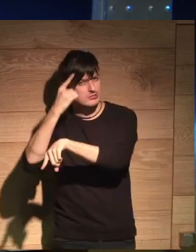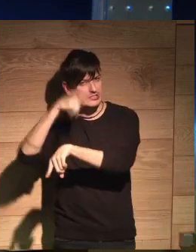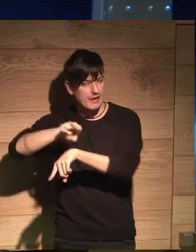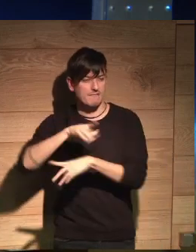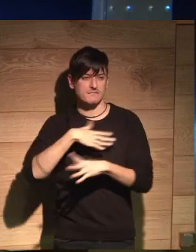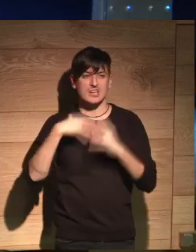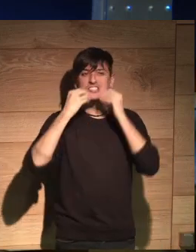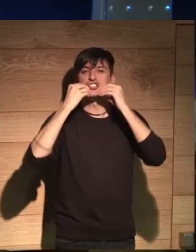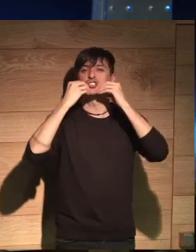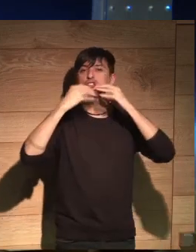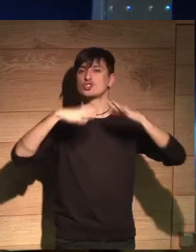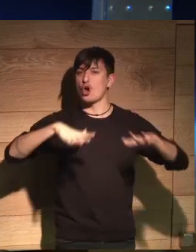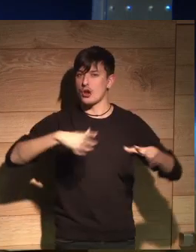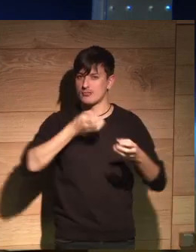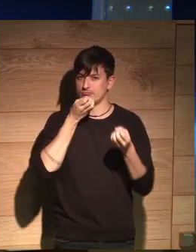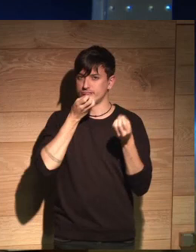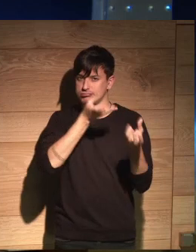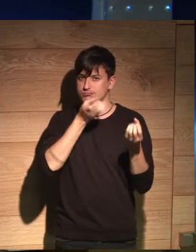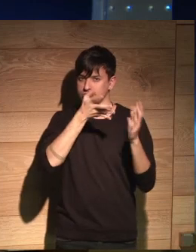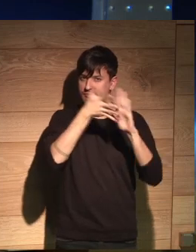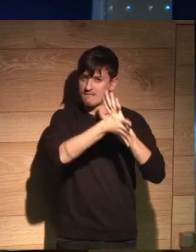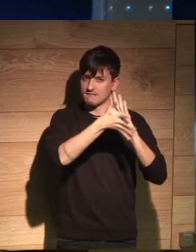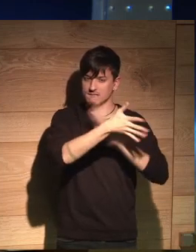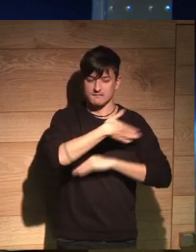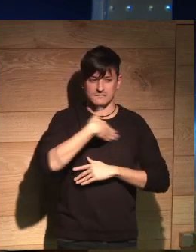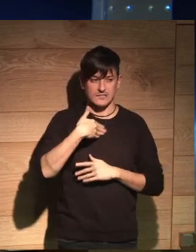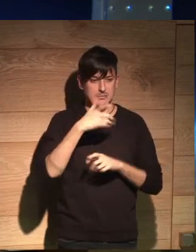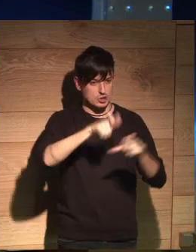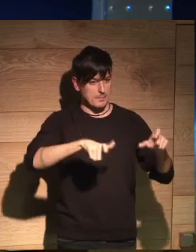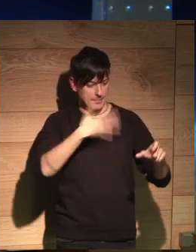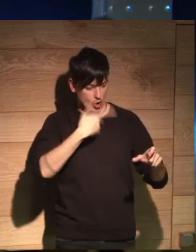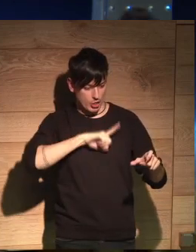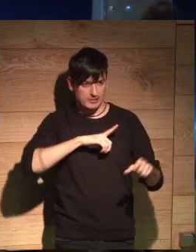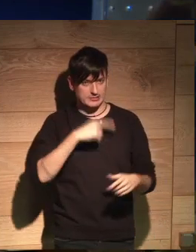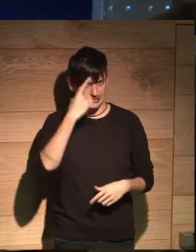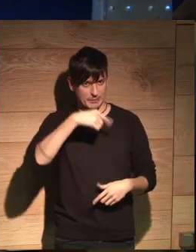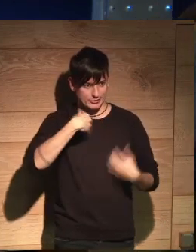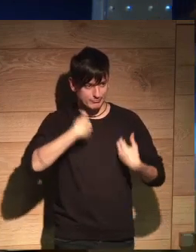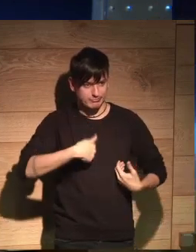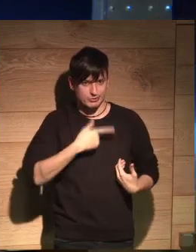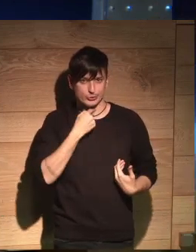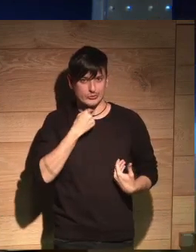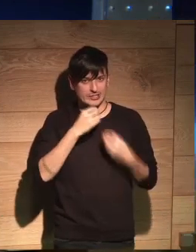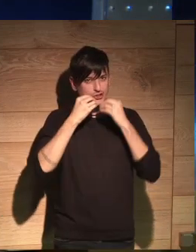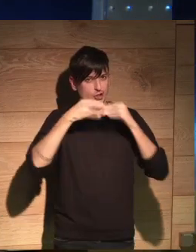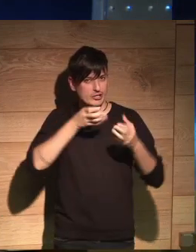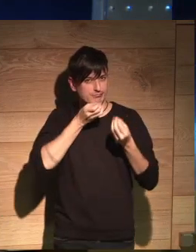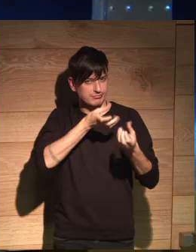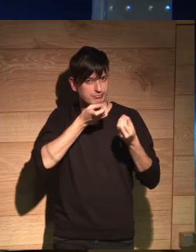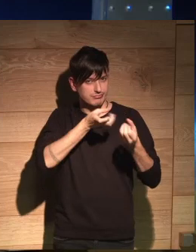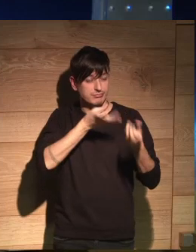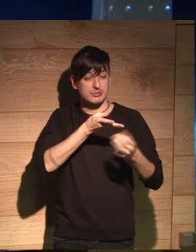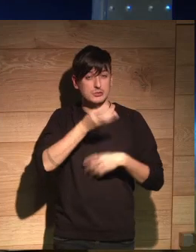historias. Quien me conoce aquí, que muchísima gente sabe que me gusta mucho hablar y me gusta mucho contar historias, ¿de acuerdo? Y creo que es una